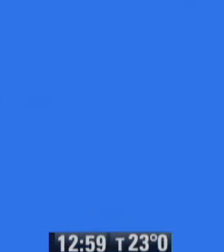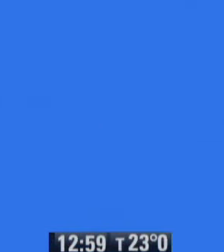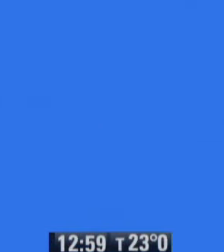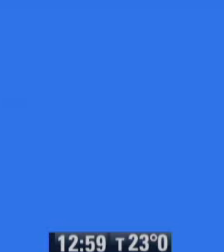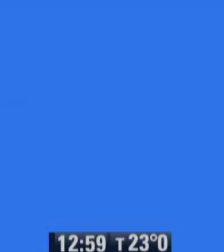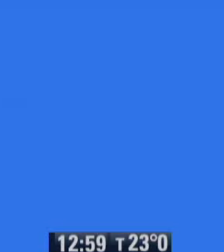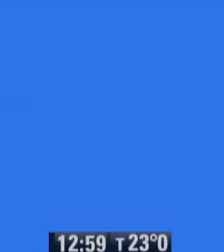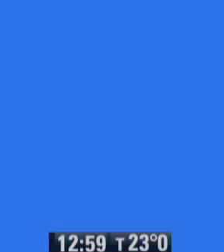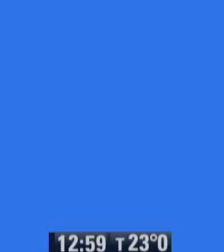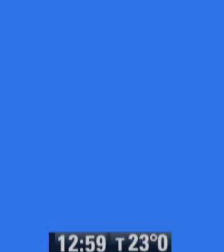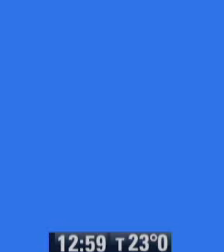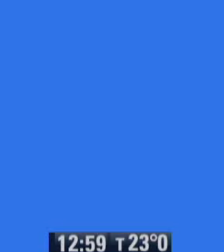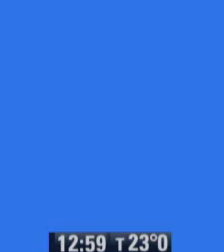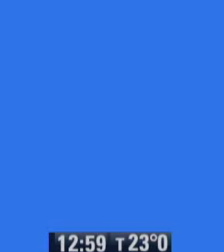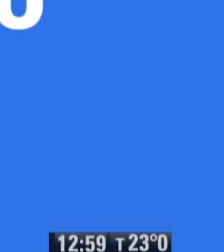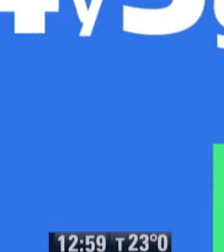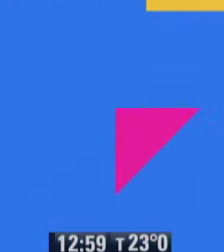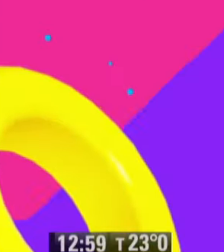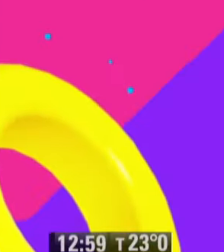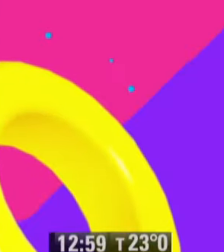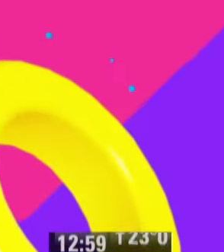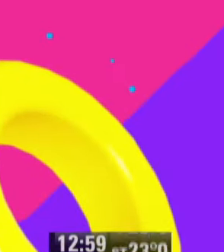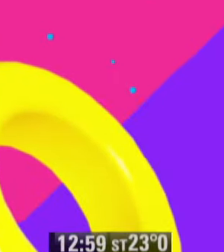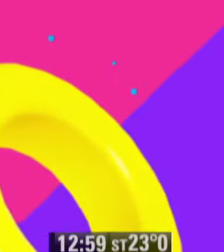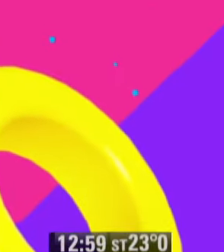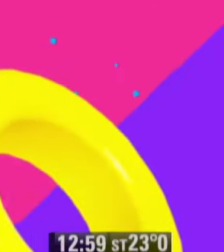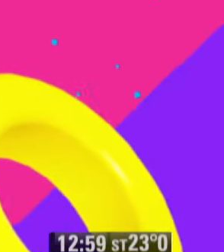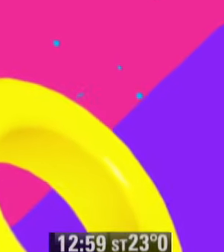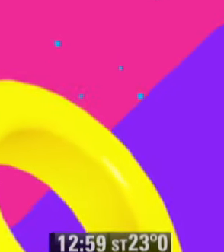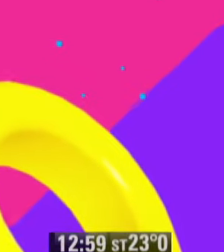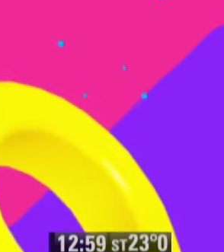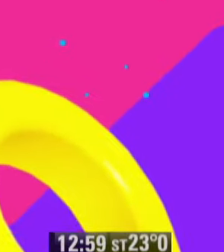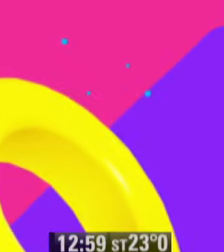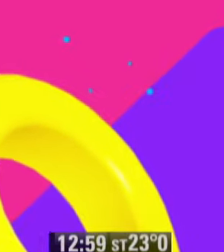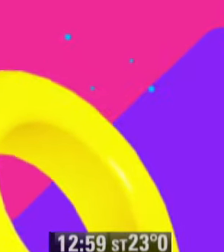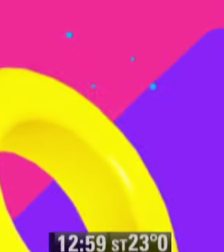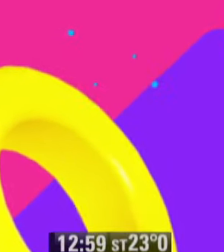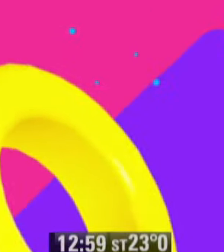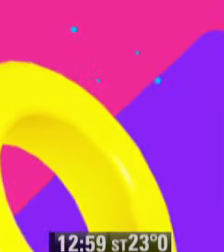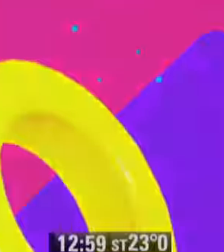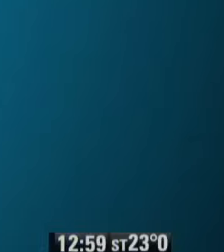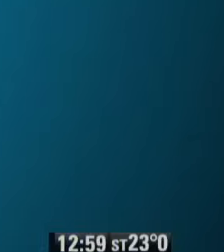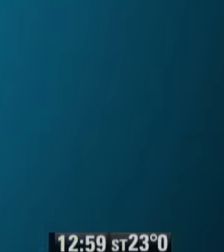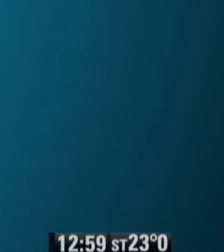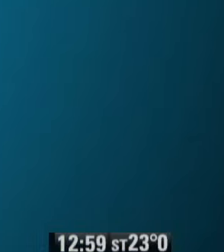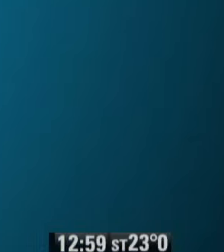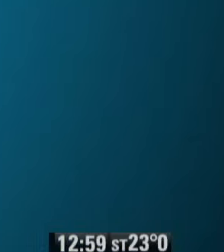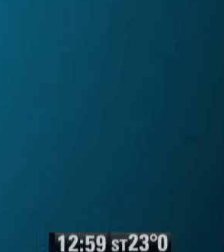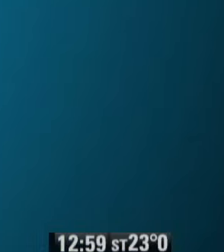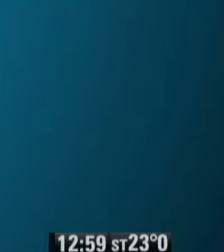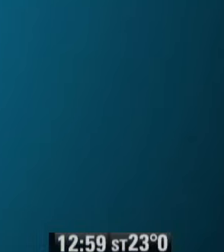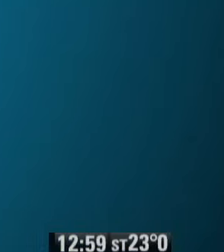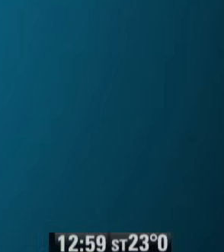Chao. Se llama José, le dice el samba. Nació en Formosa y le gusta el chipá. Me aburro,